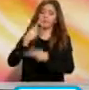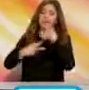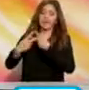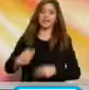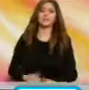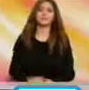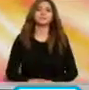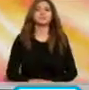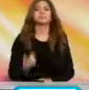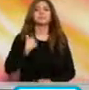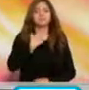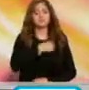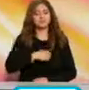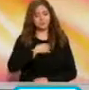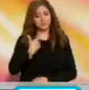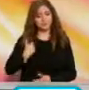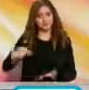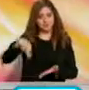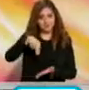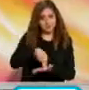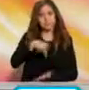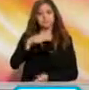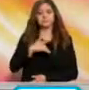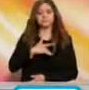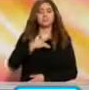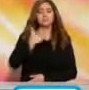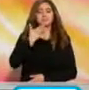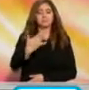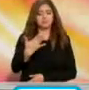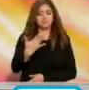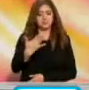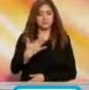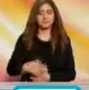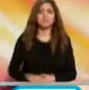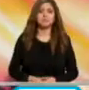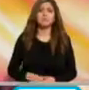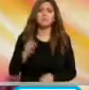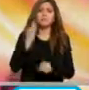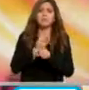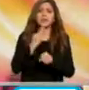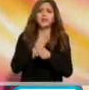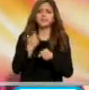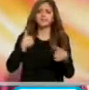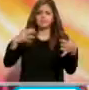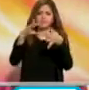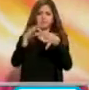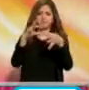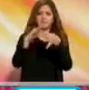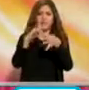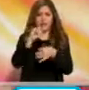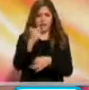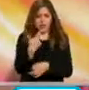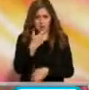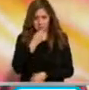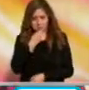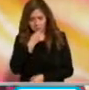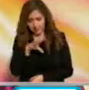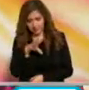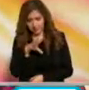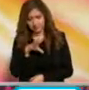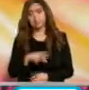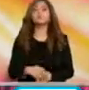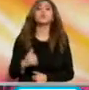estar aquí en este programa con ¿Cómo la buena estás, vibración. José Luis? Y bueno, vamos a hablar hoy precisamente de algo maravilloso. Sí. Los